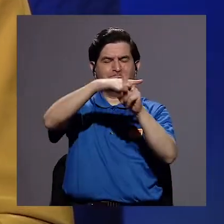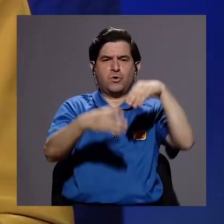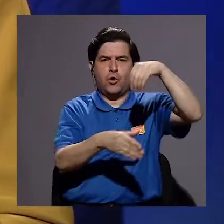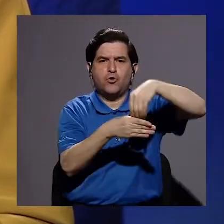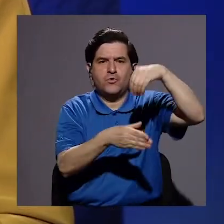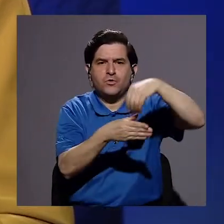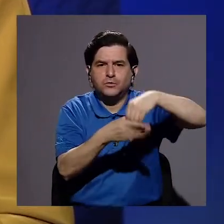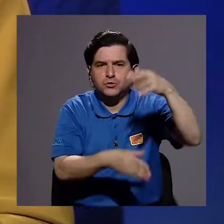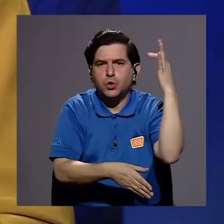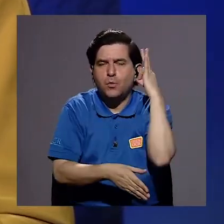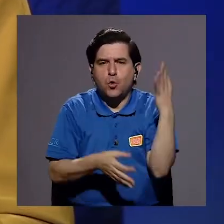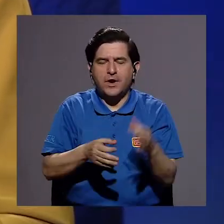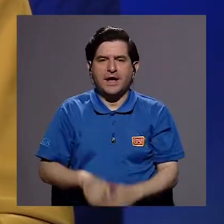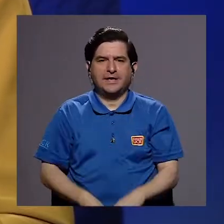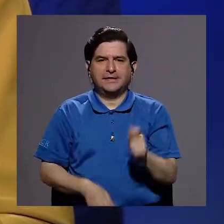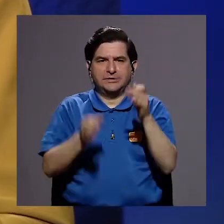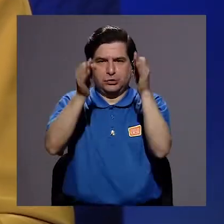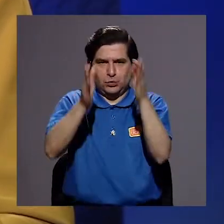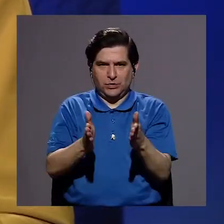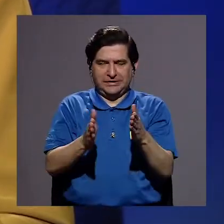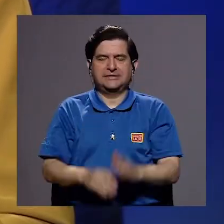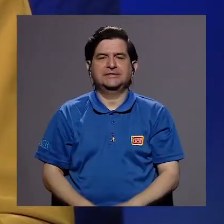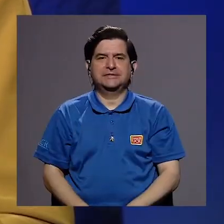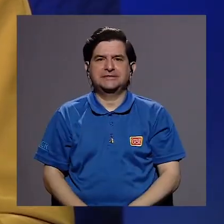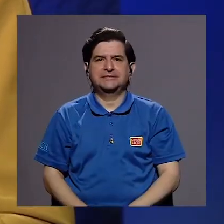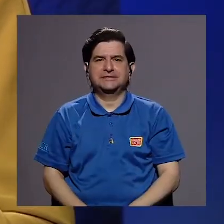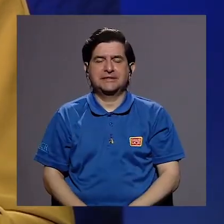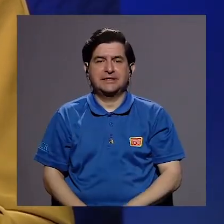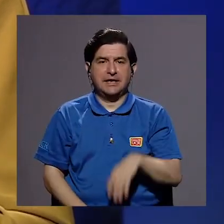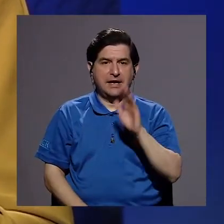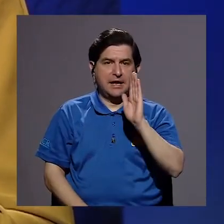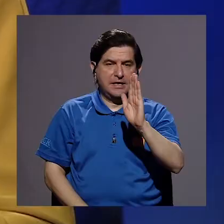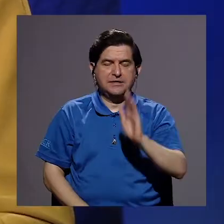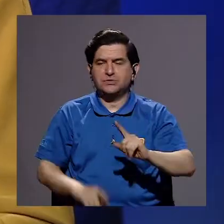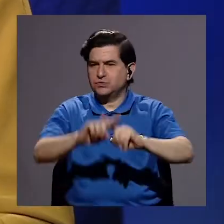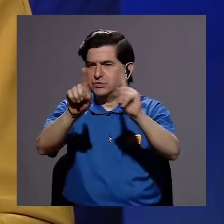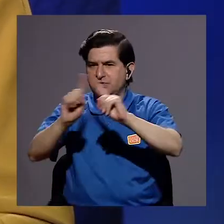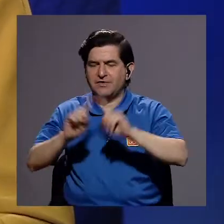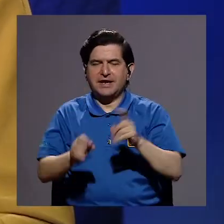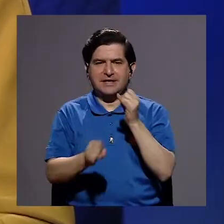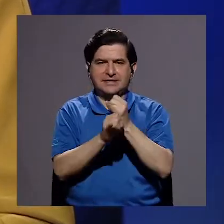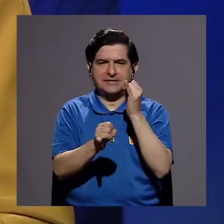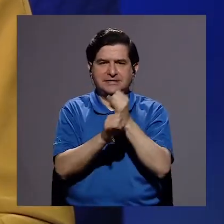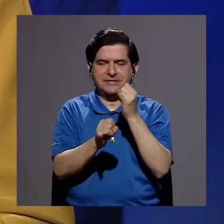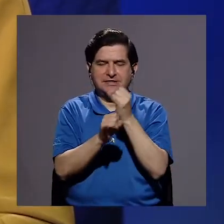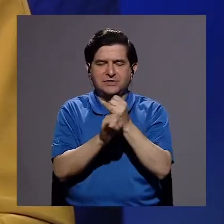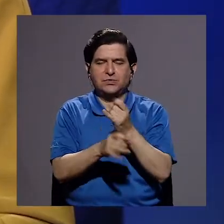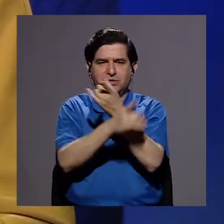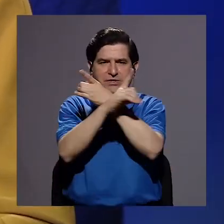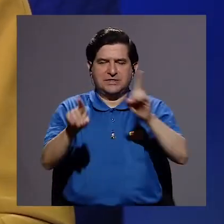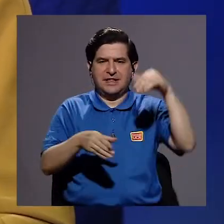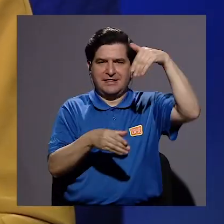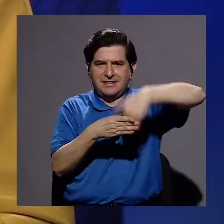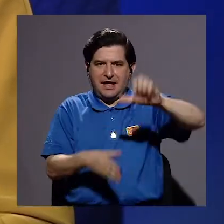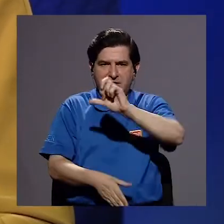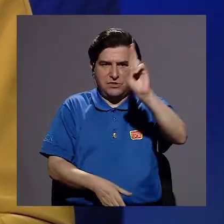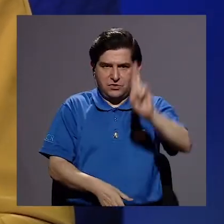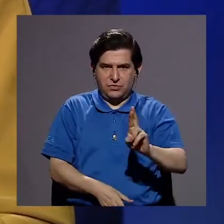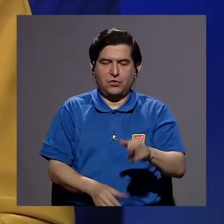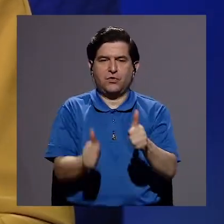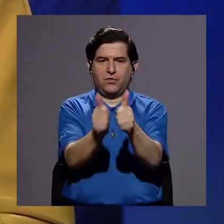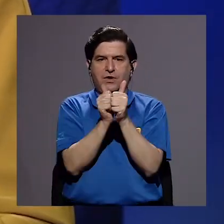visibilizar el aporte de las mujeres juristas en las instituciones democráticas costarricenses.